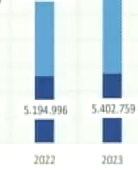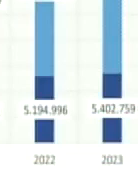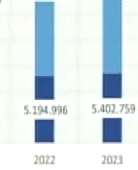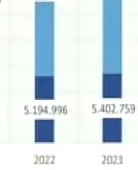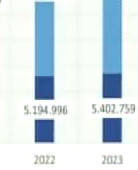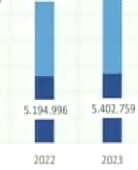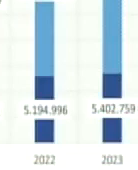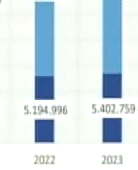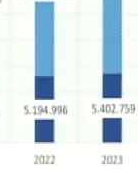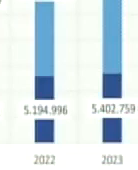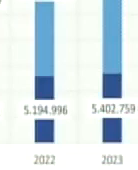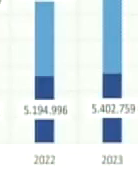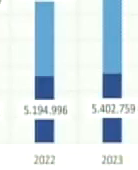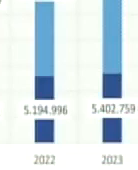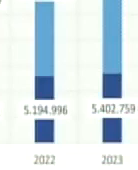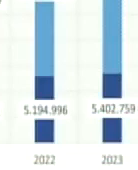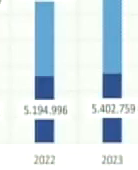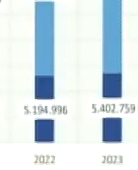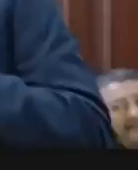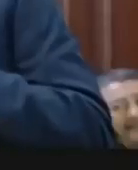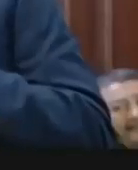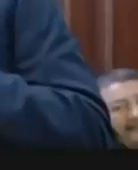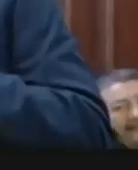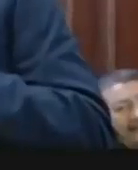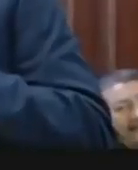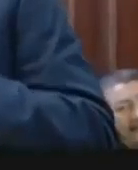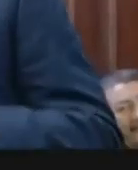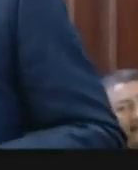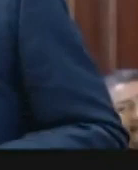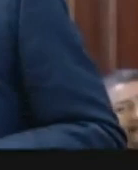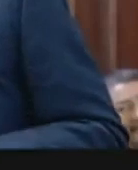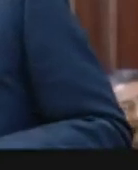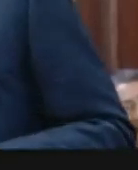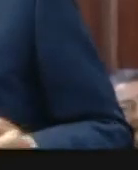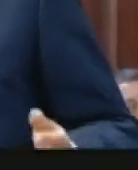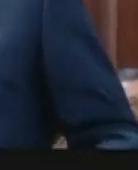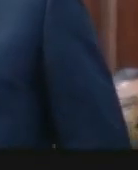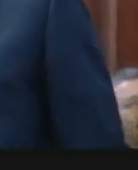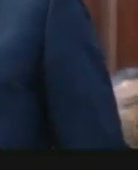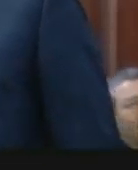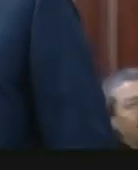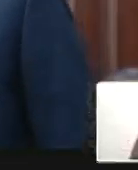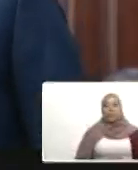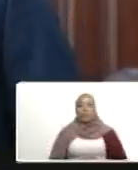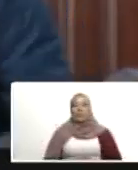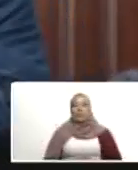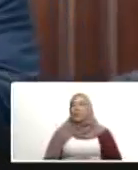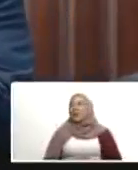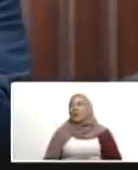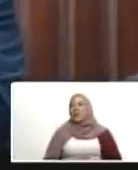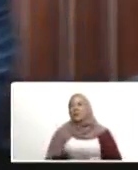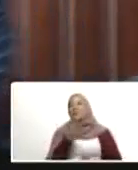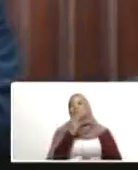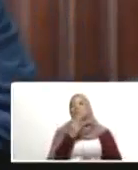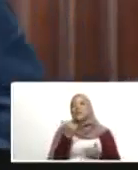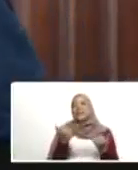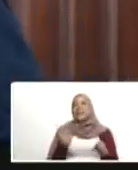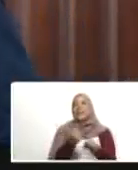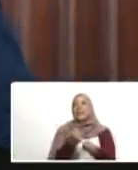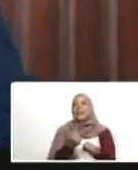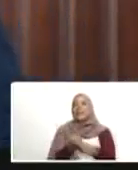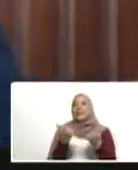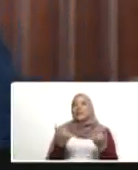Brasil que son dos países que tienen una alta genética en estos rubros así que